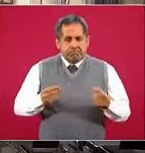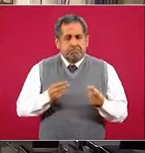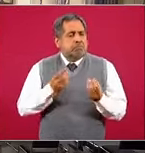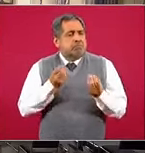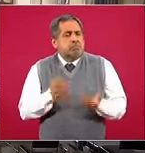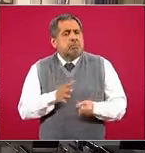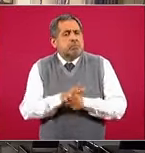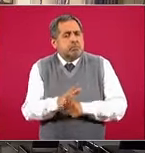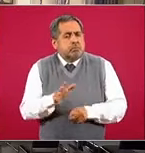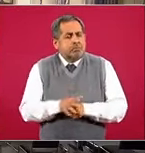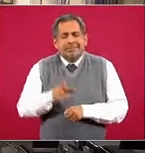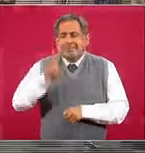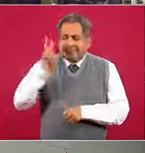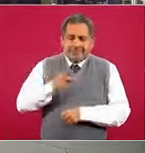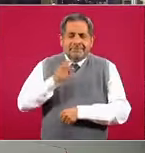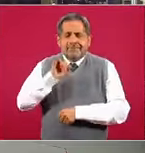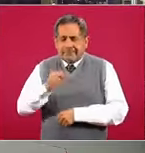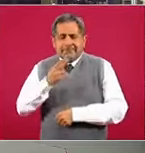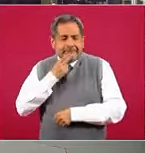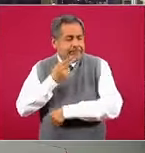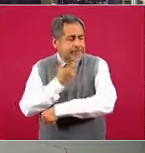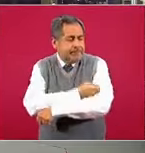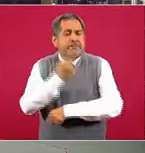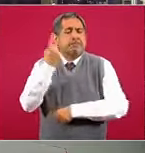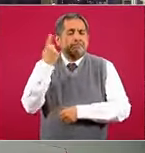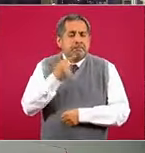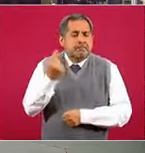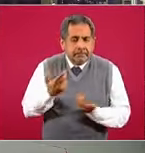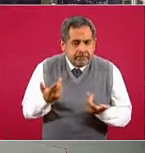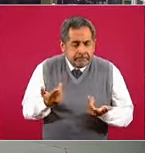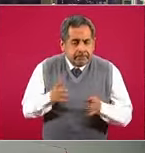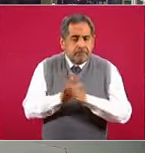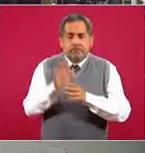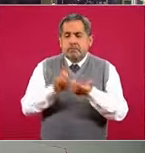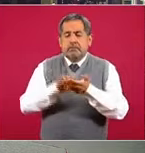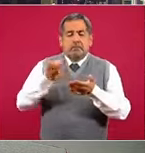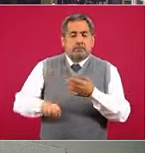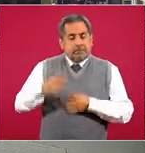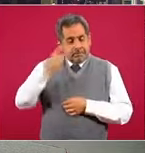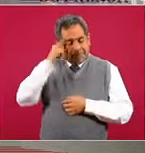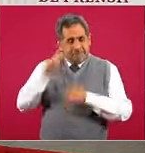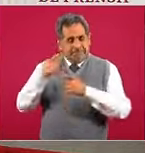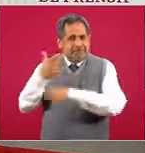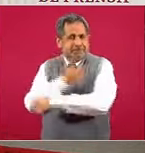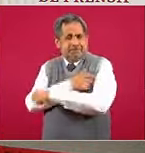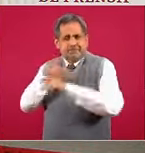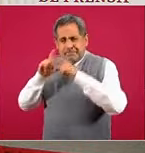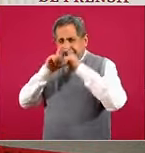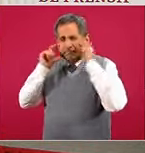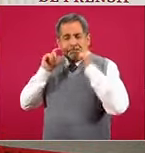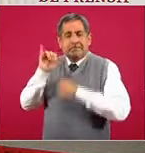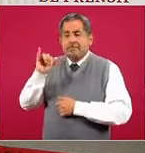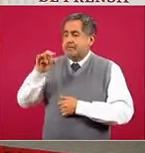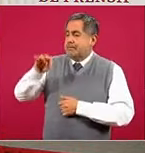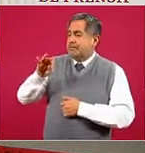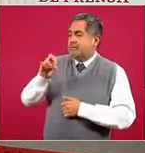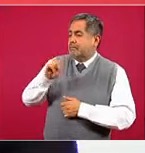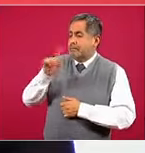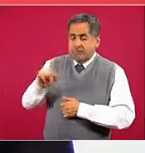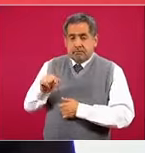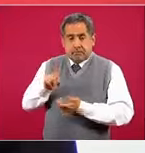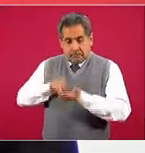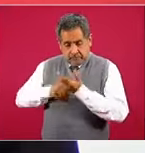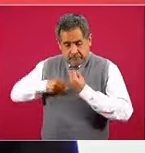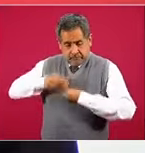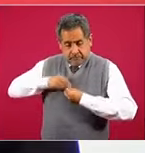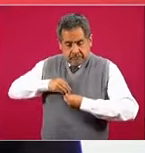en la mejor de las expectativas que sí se produzca una enfermedad, como lo hace por ejemplo la vacuna contra influenza, en donde sí se desarrolla